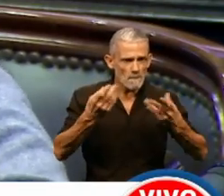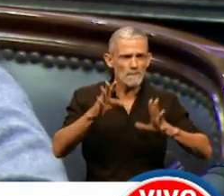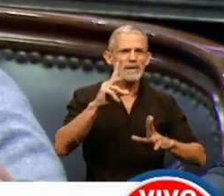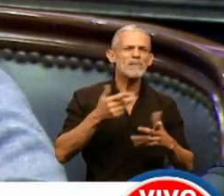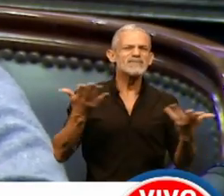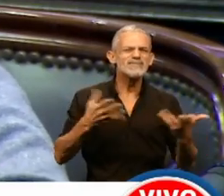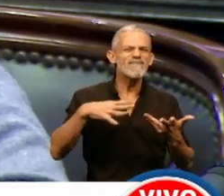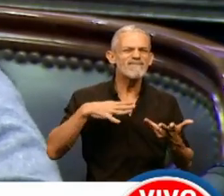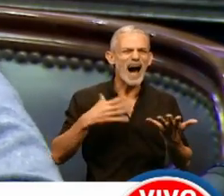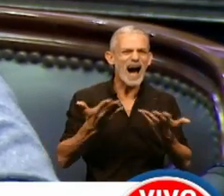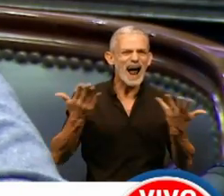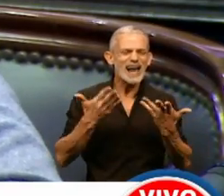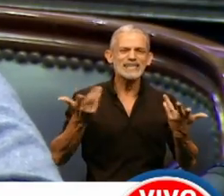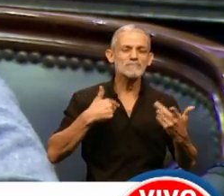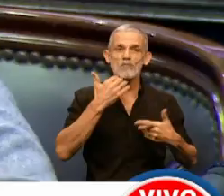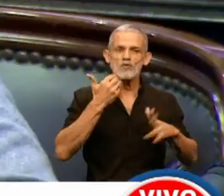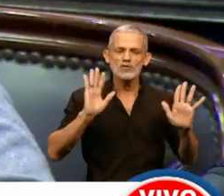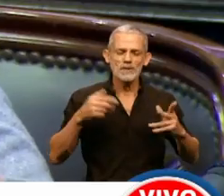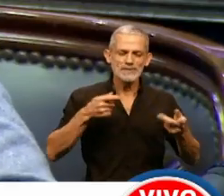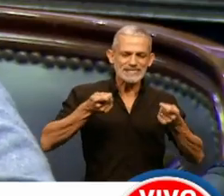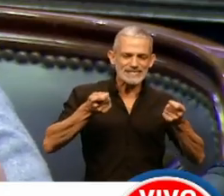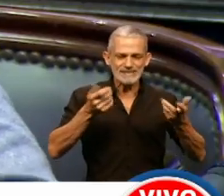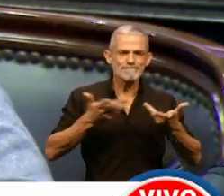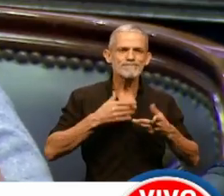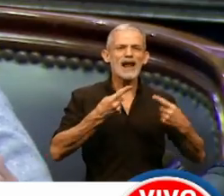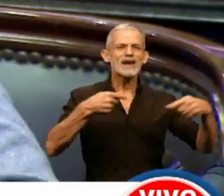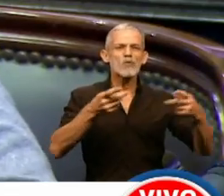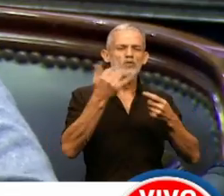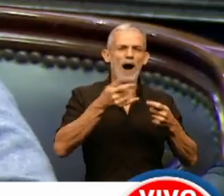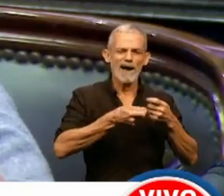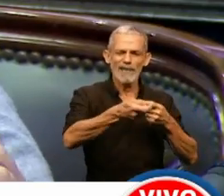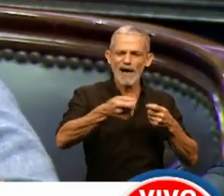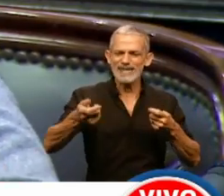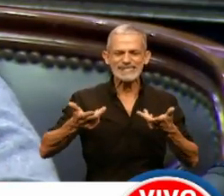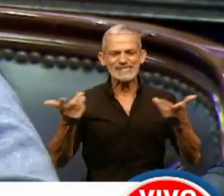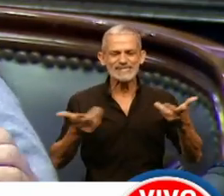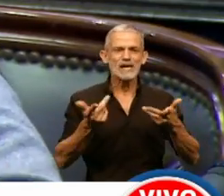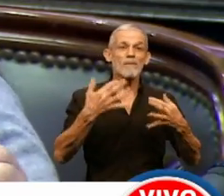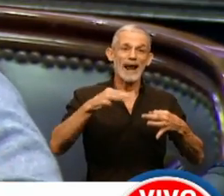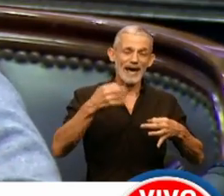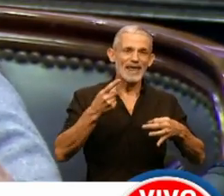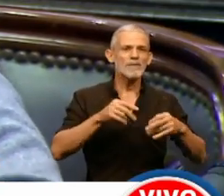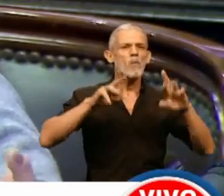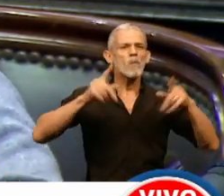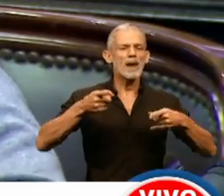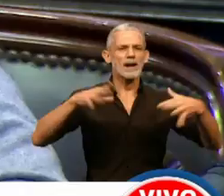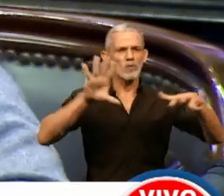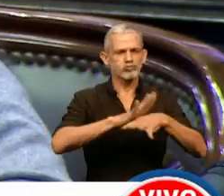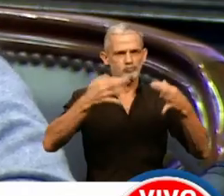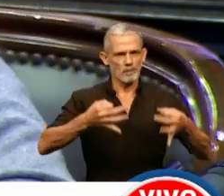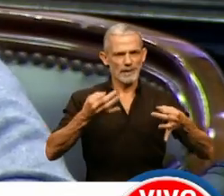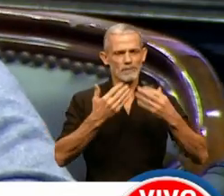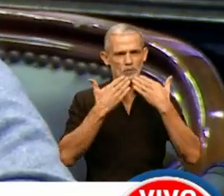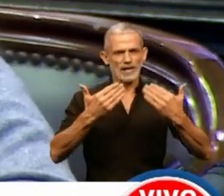quedan a mitad de camino cuando no sabemos calibrar los recursos que tenemos que asignarle para que sea una política que funcione